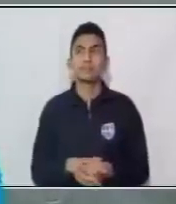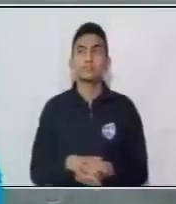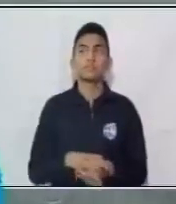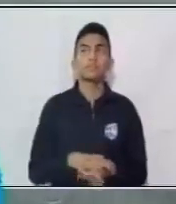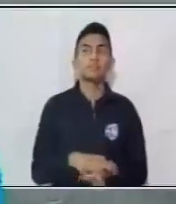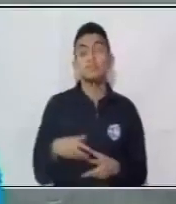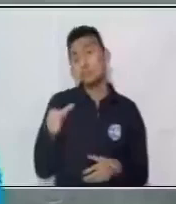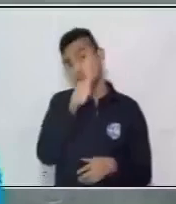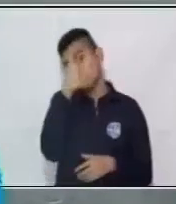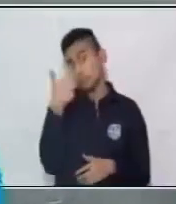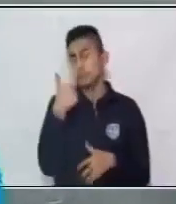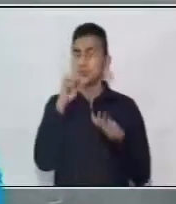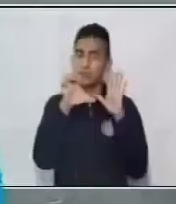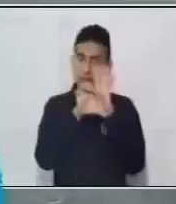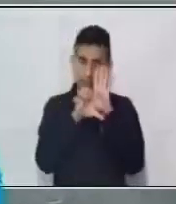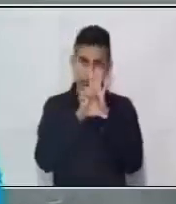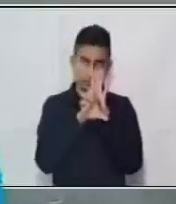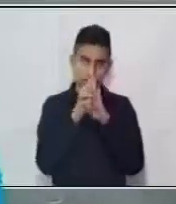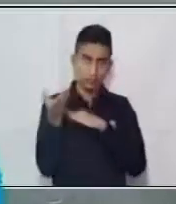ejemplo más.